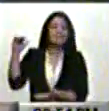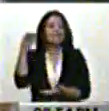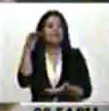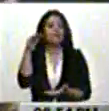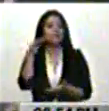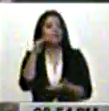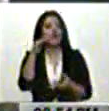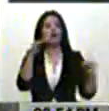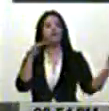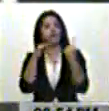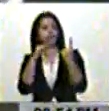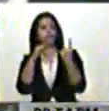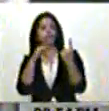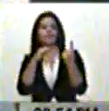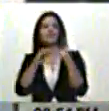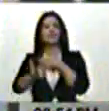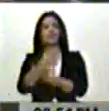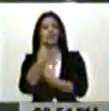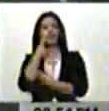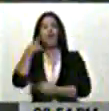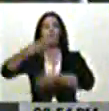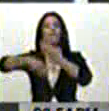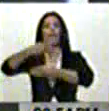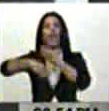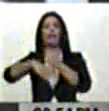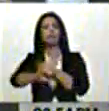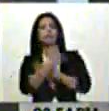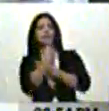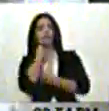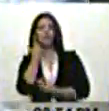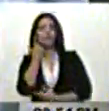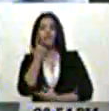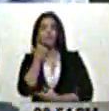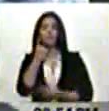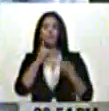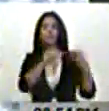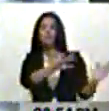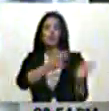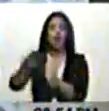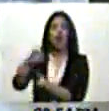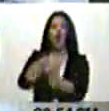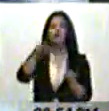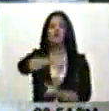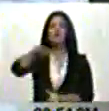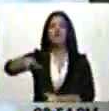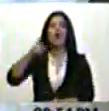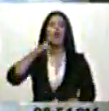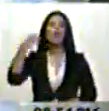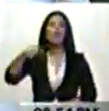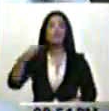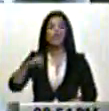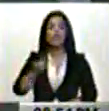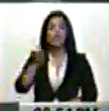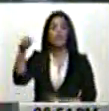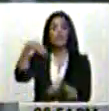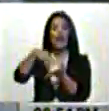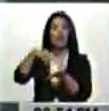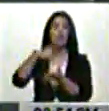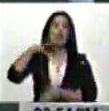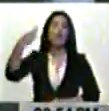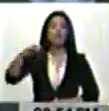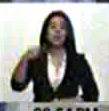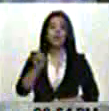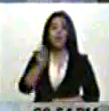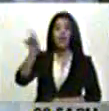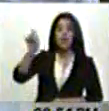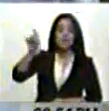sacar papel higiénico, y las personas en Guatire, estado Miranda, incautación